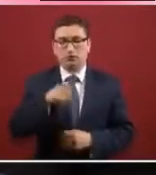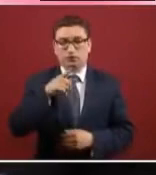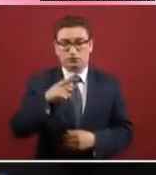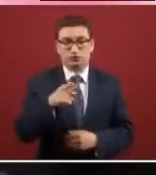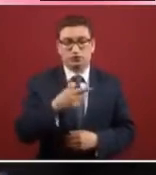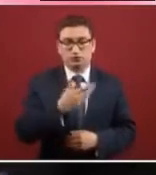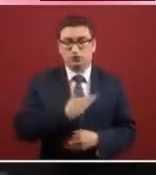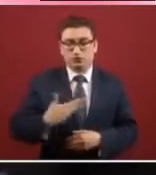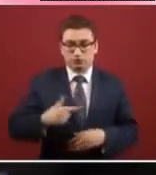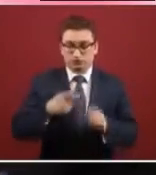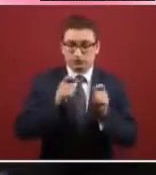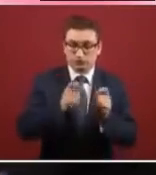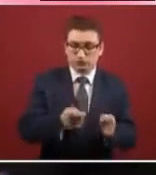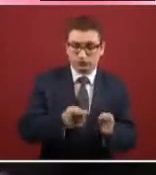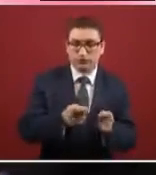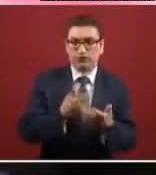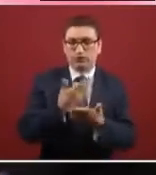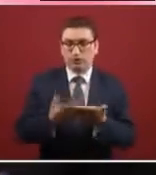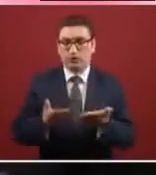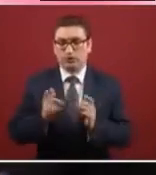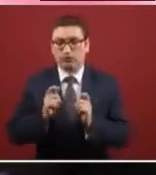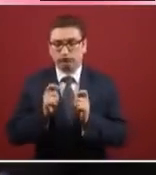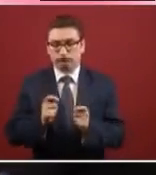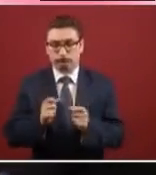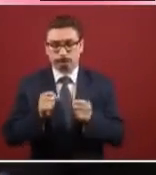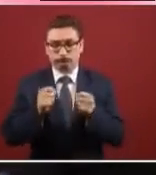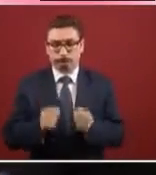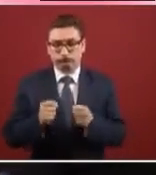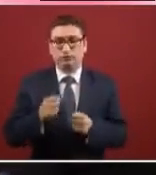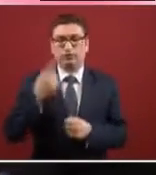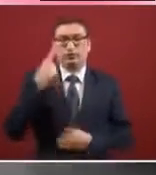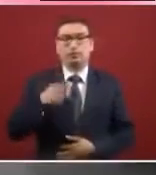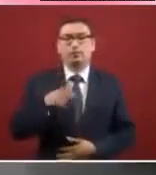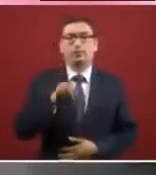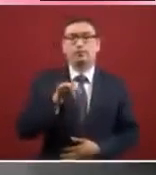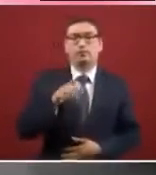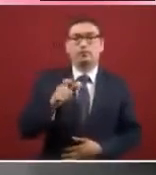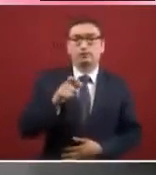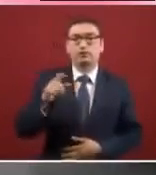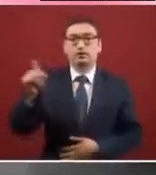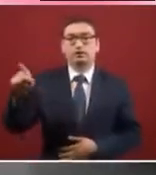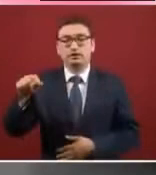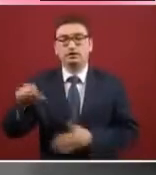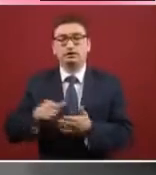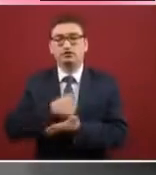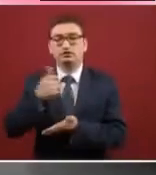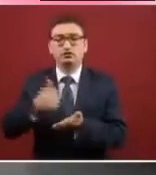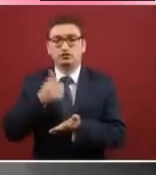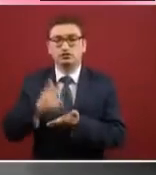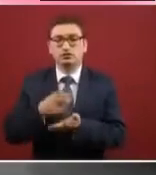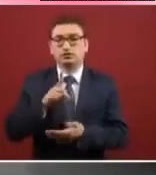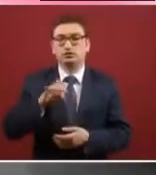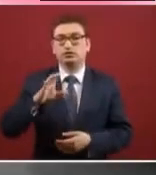ordered prior to the campaign, que se descentralice a Ciudad del Carmen, hasta la fecha no se ha llevado a cabo